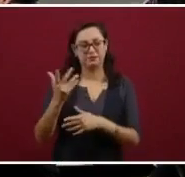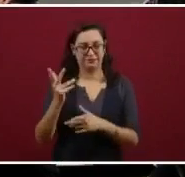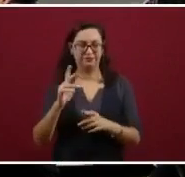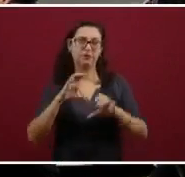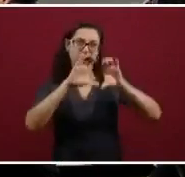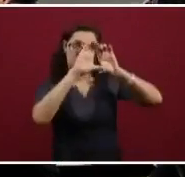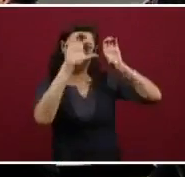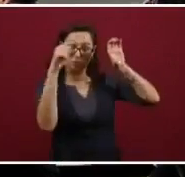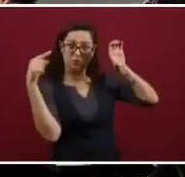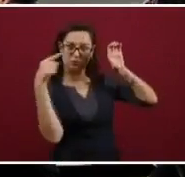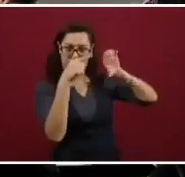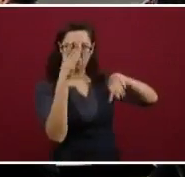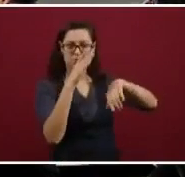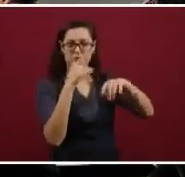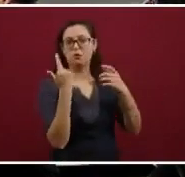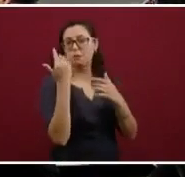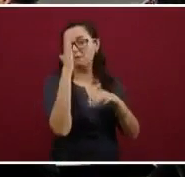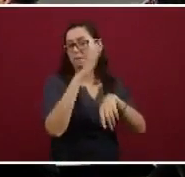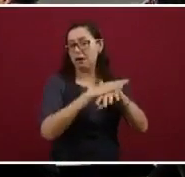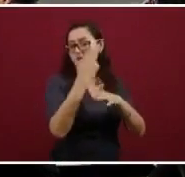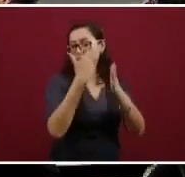tiene a